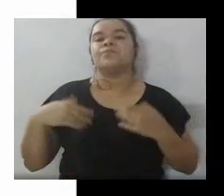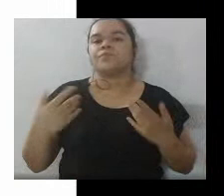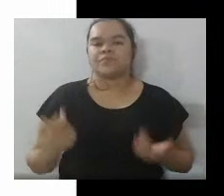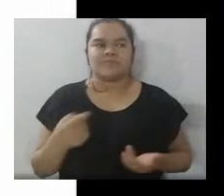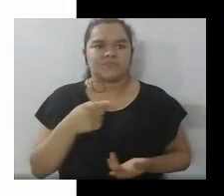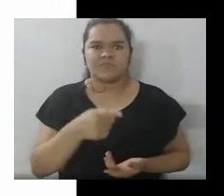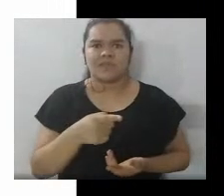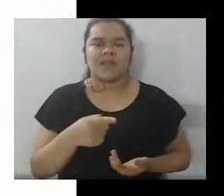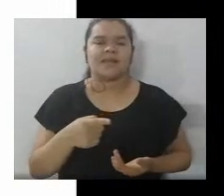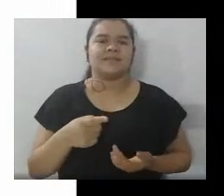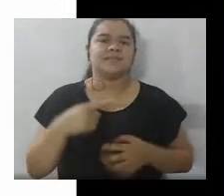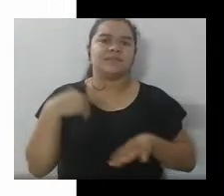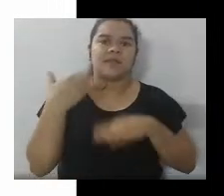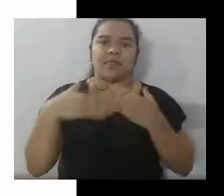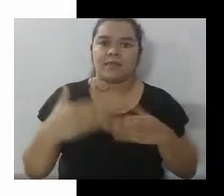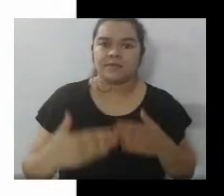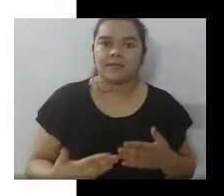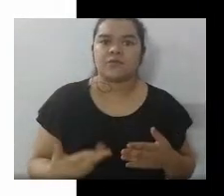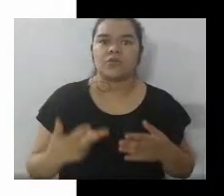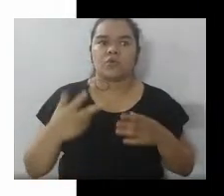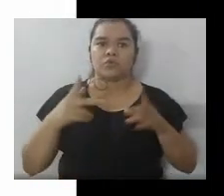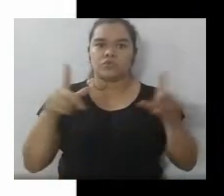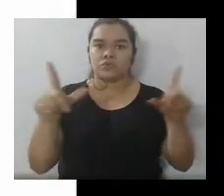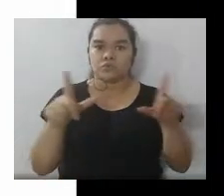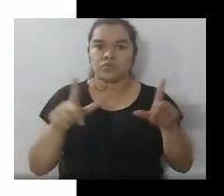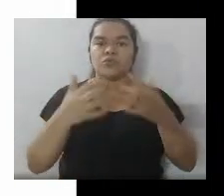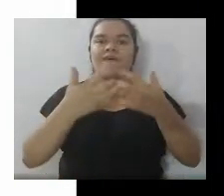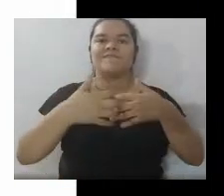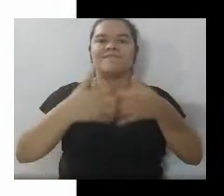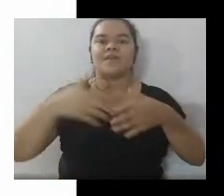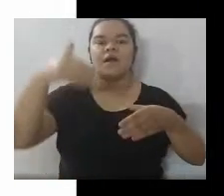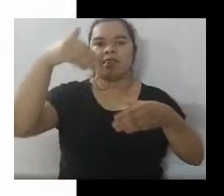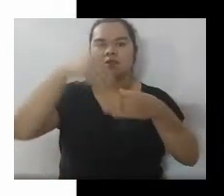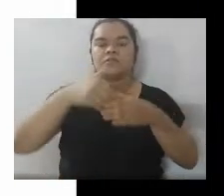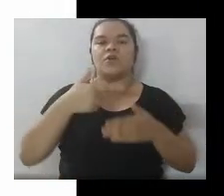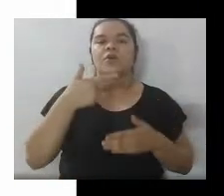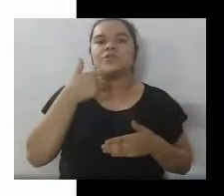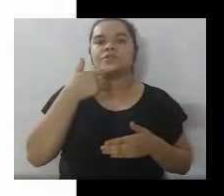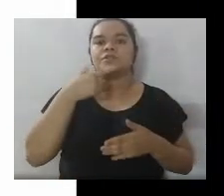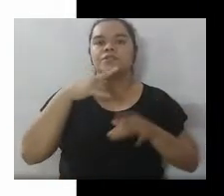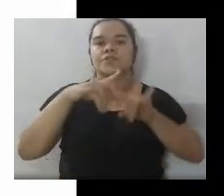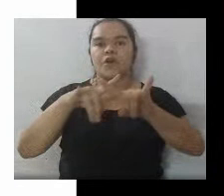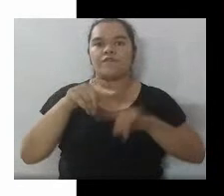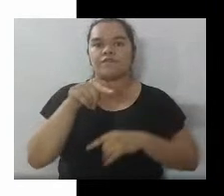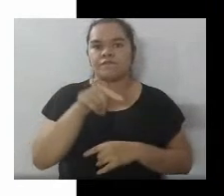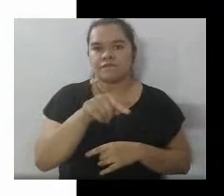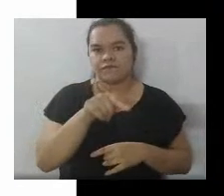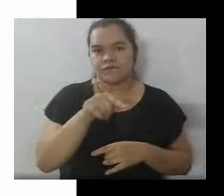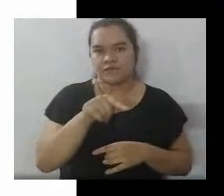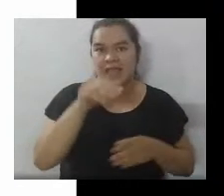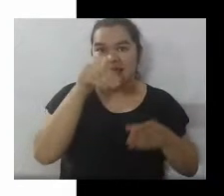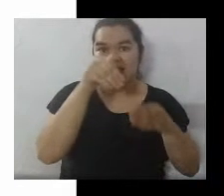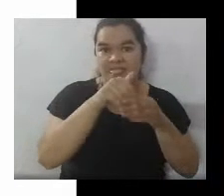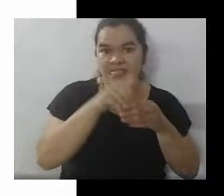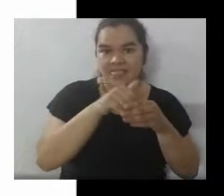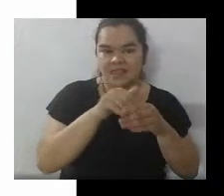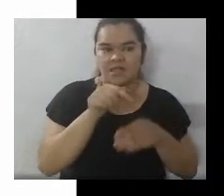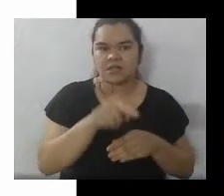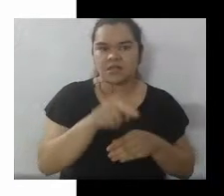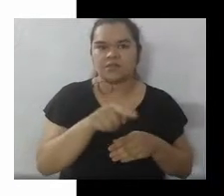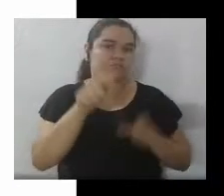desarrollo, modificación y mantenimiento de software, ¿no? Es decir, herramientas de gestión en